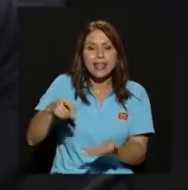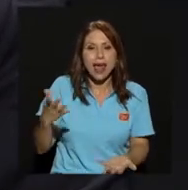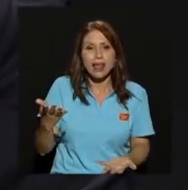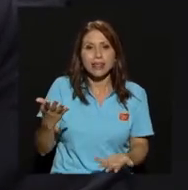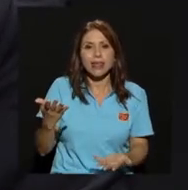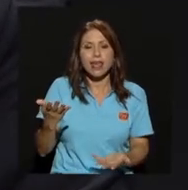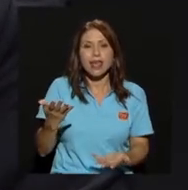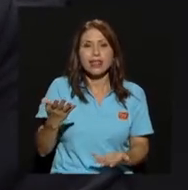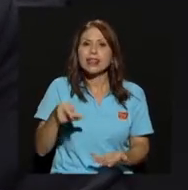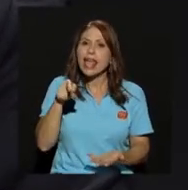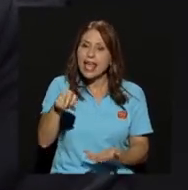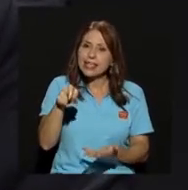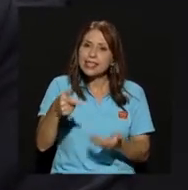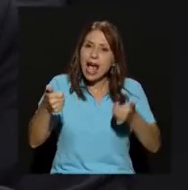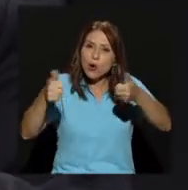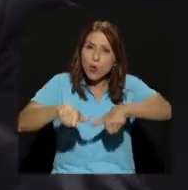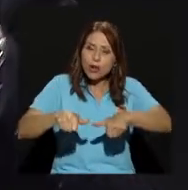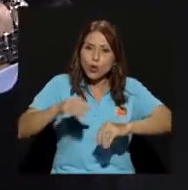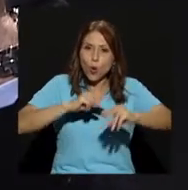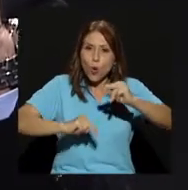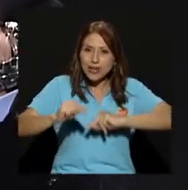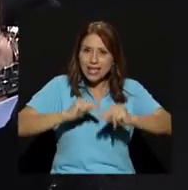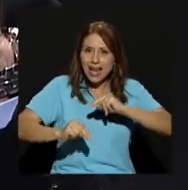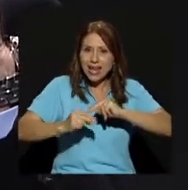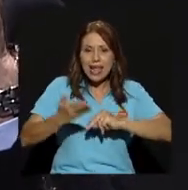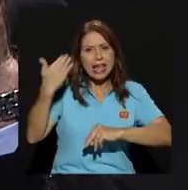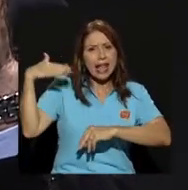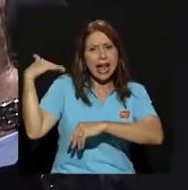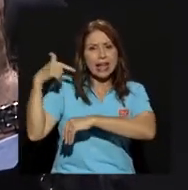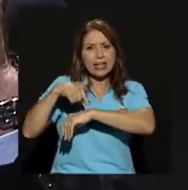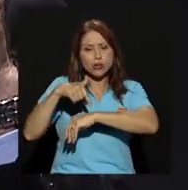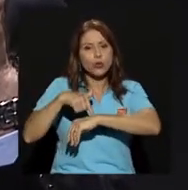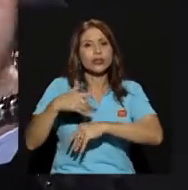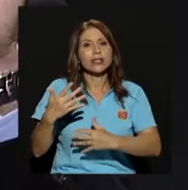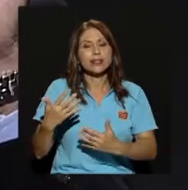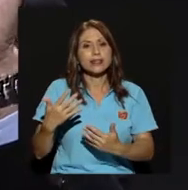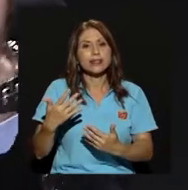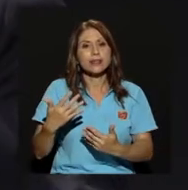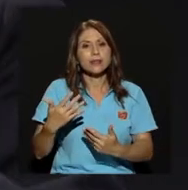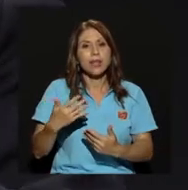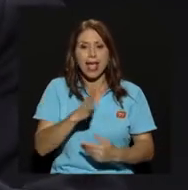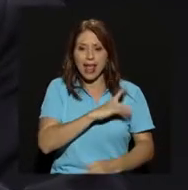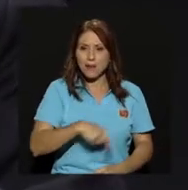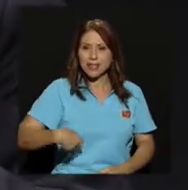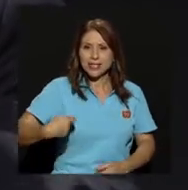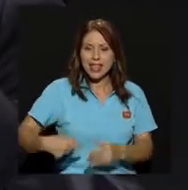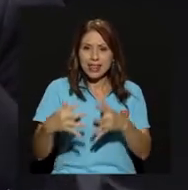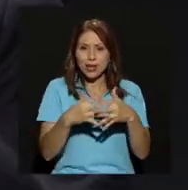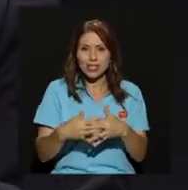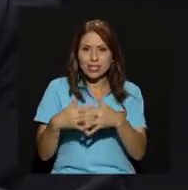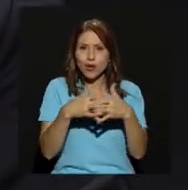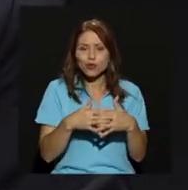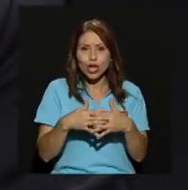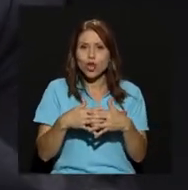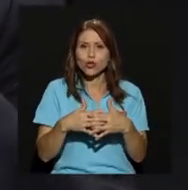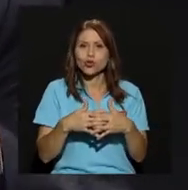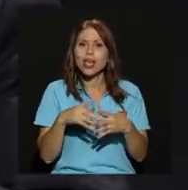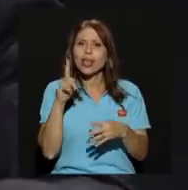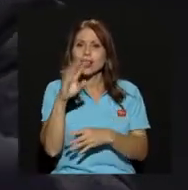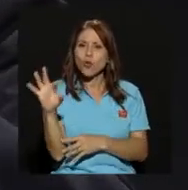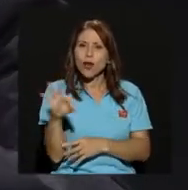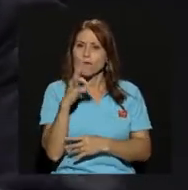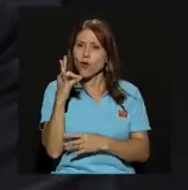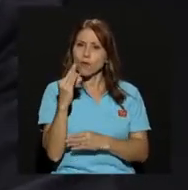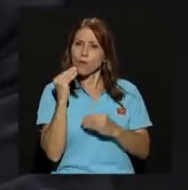de ese acuerdo comercial y en aquel entonces el presidente de los eeuu de una manera muy